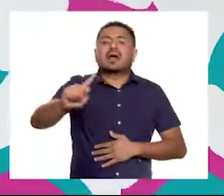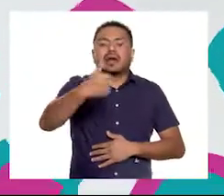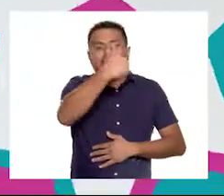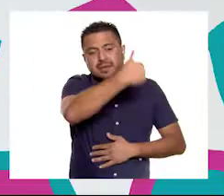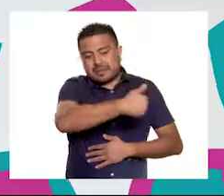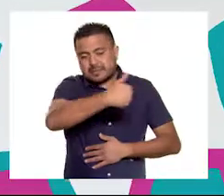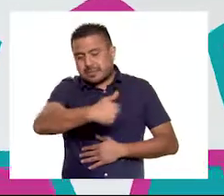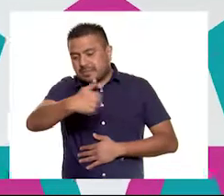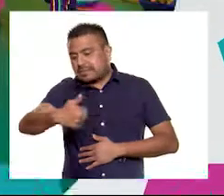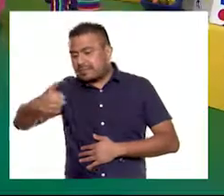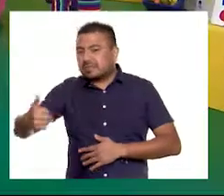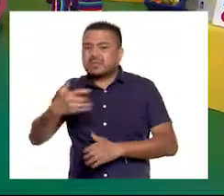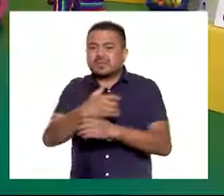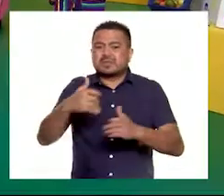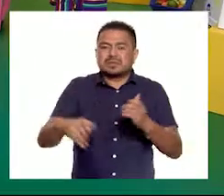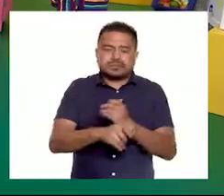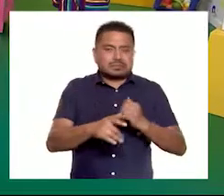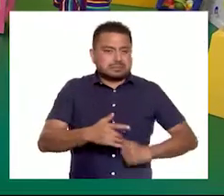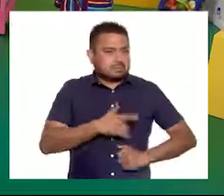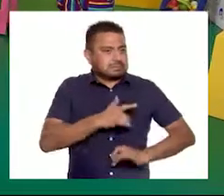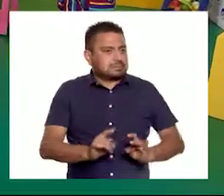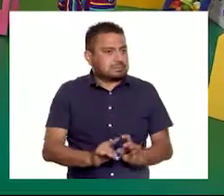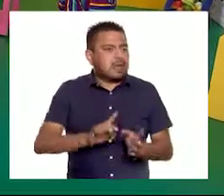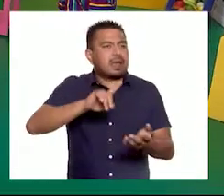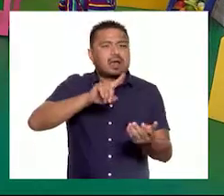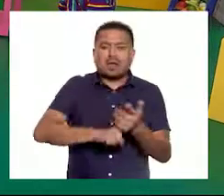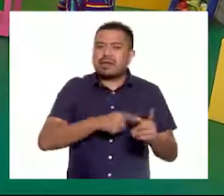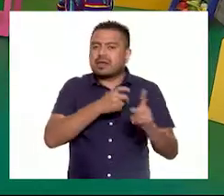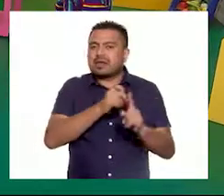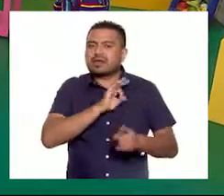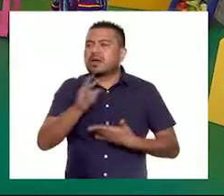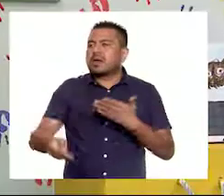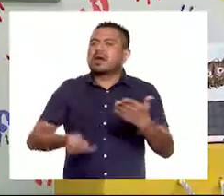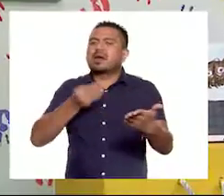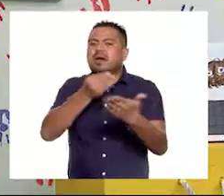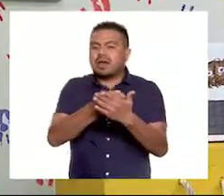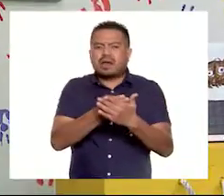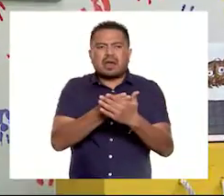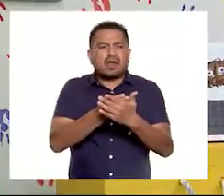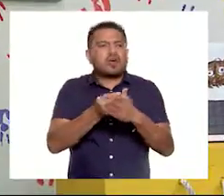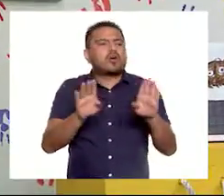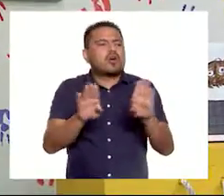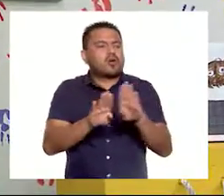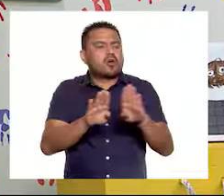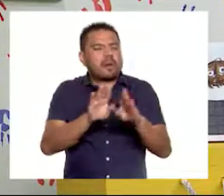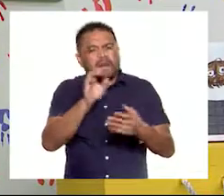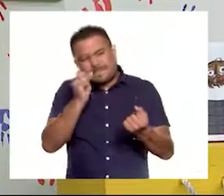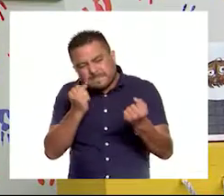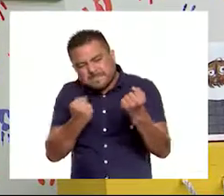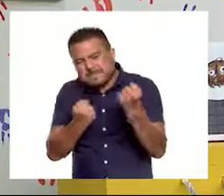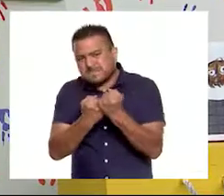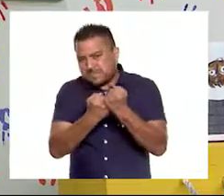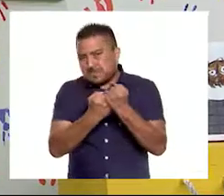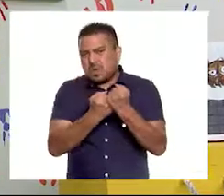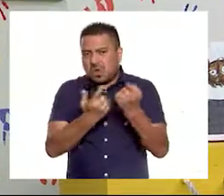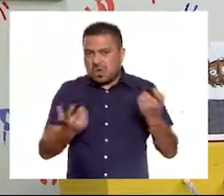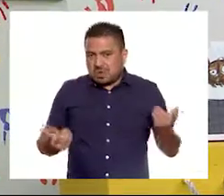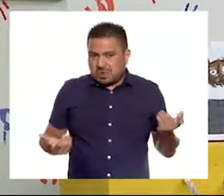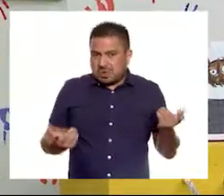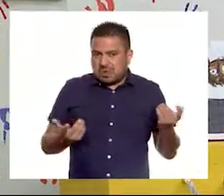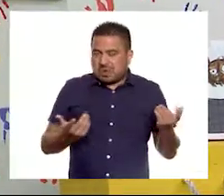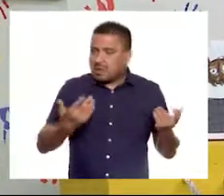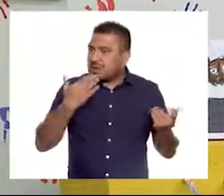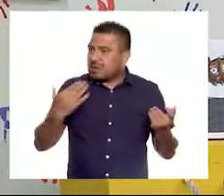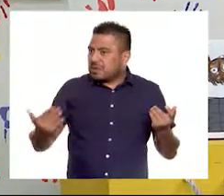una de esas situaciones que les provocan eso, le ponen una estrategia de contención? Le vamos a llamar así. Yeah. ¡Ay, qué interesante!